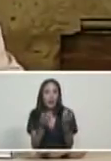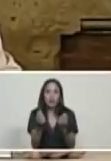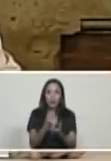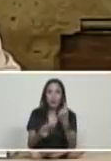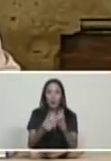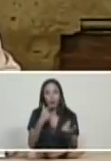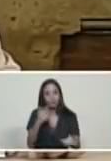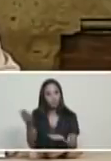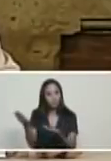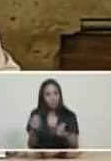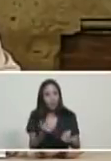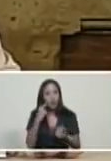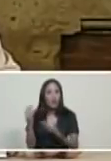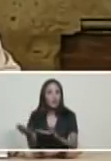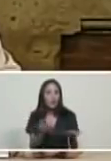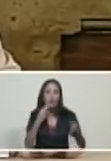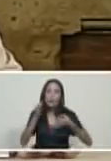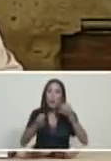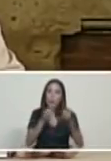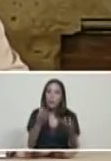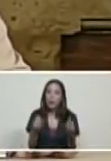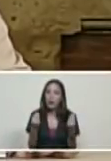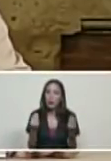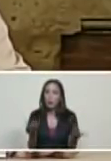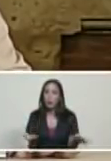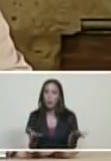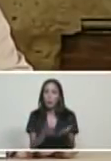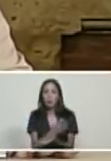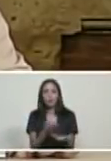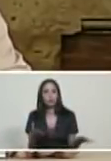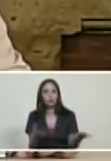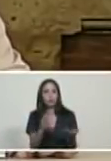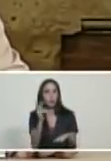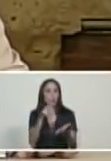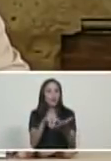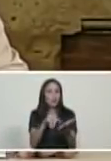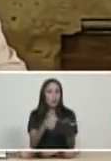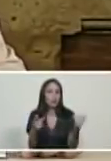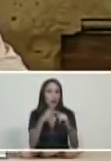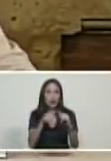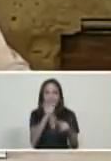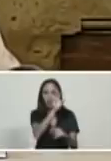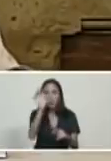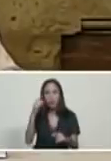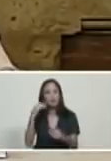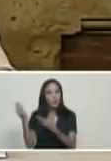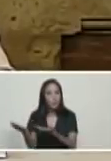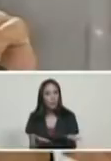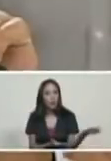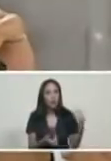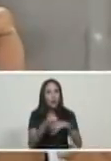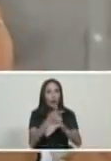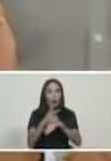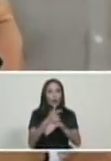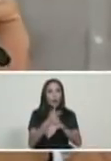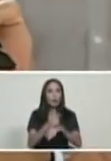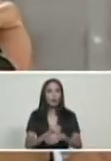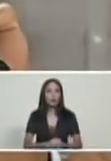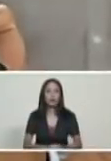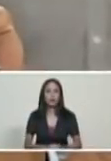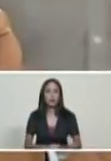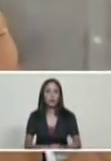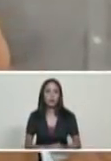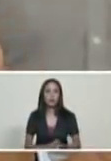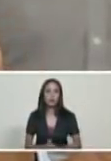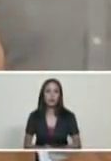Quisiera que él compartiera estos logros con el pueblo de Venezuela. Bienvenido, gobernador Héctor Rodríguez. Gracias, presidente. Un abrazo